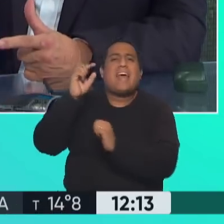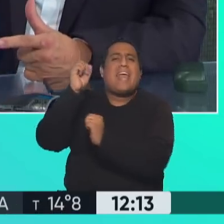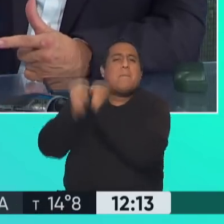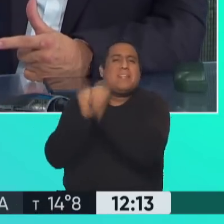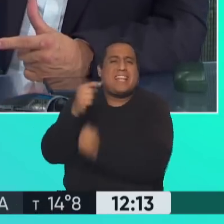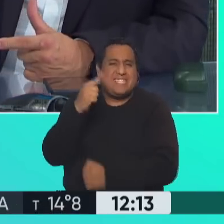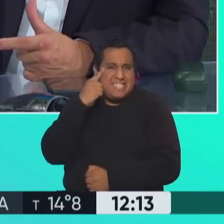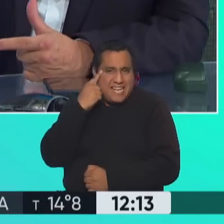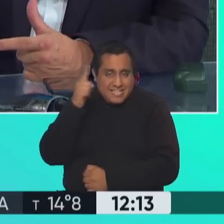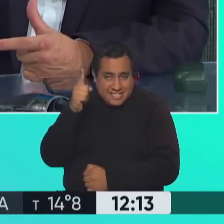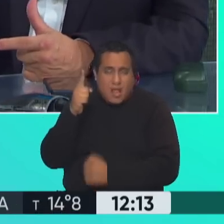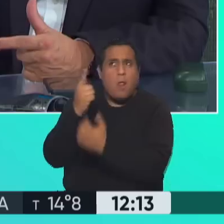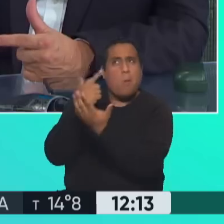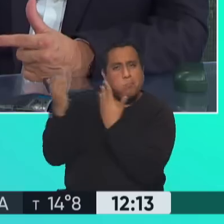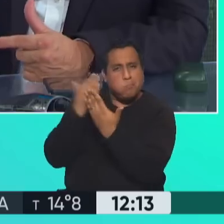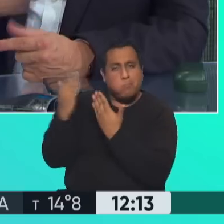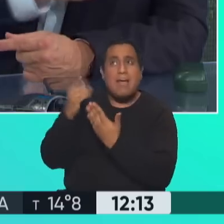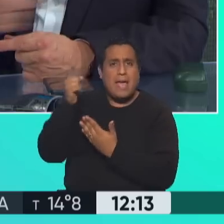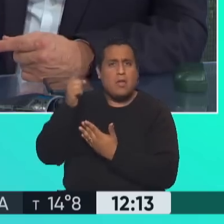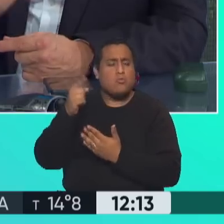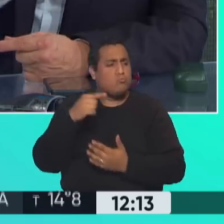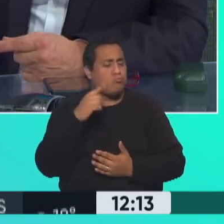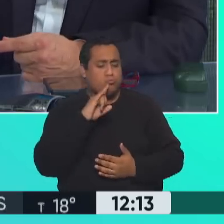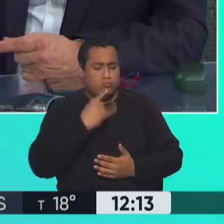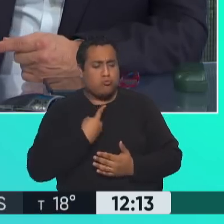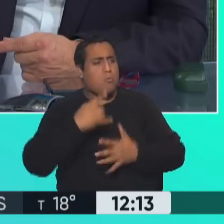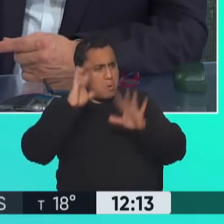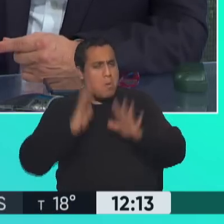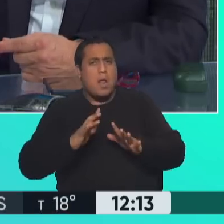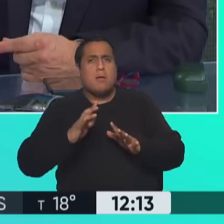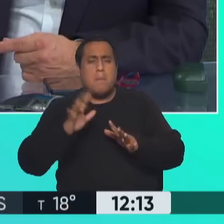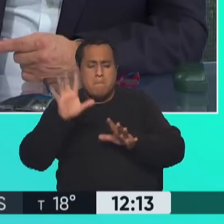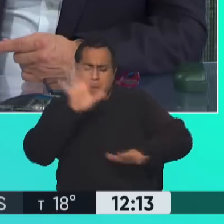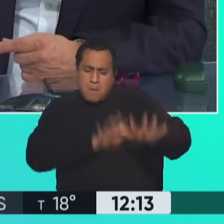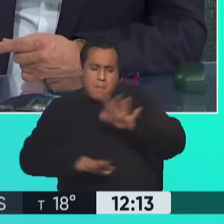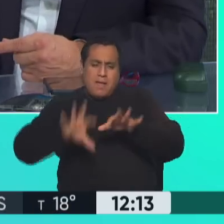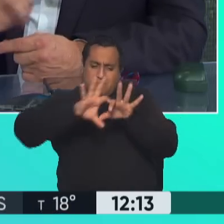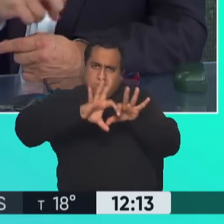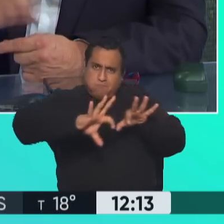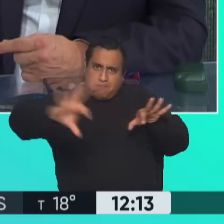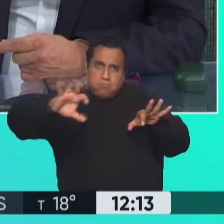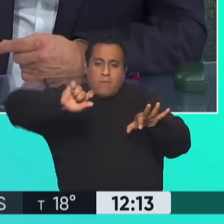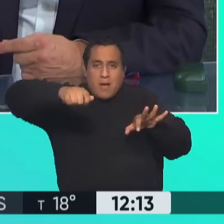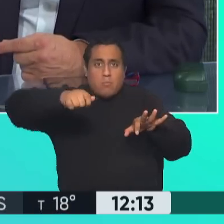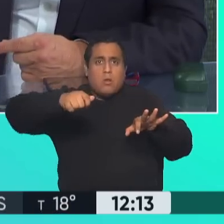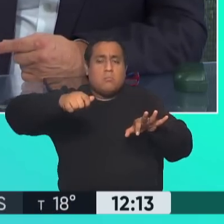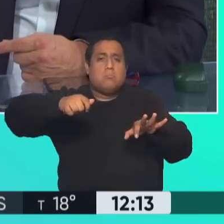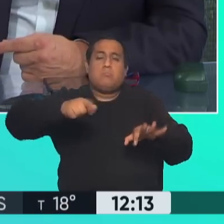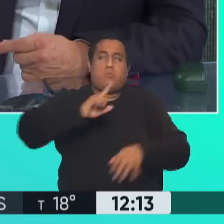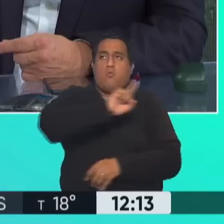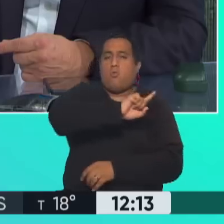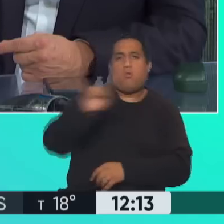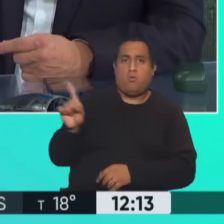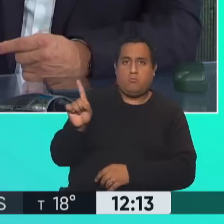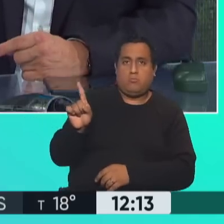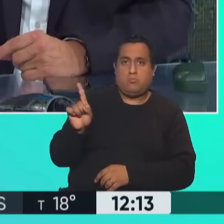las empresas chinas ya habían ofrecido hacer todo, hacer los caños, la obra civil y las válvulas. Se le dijo que no, a todo no,